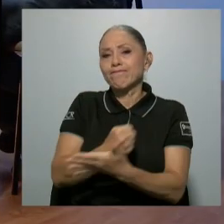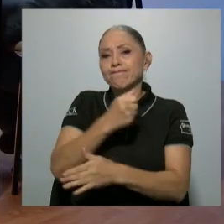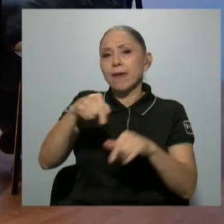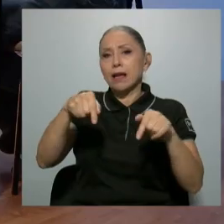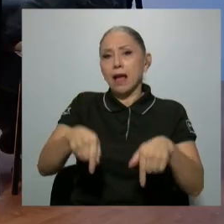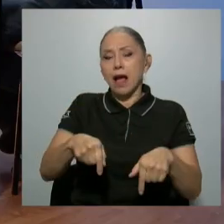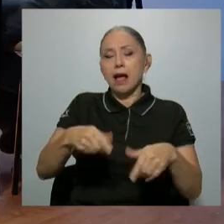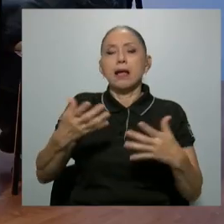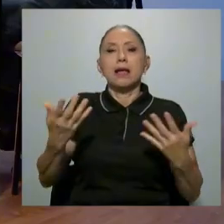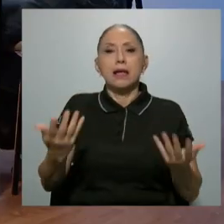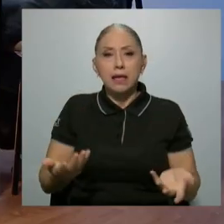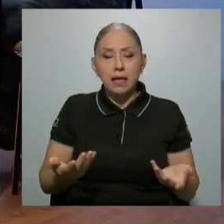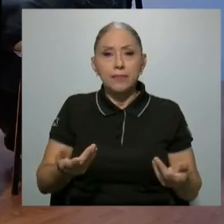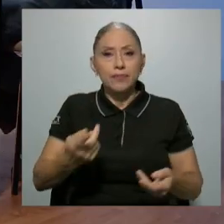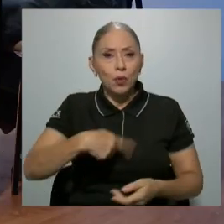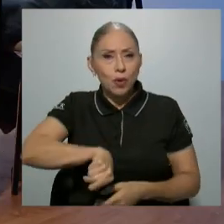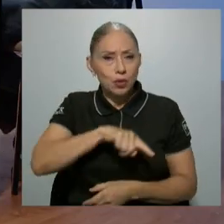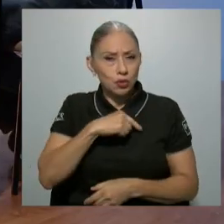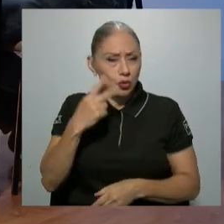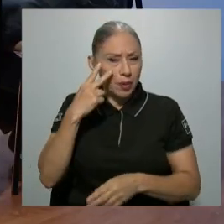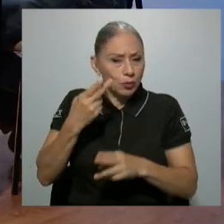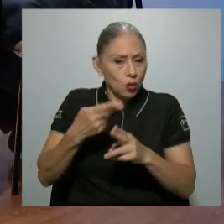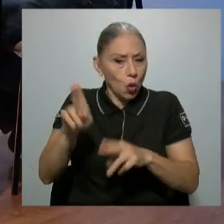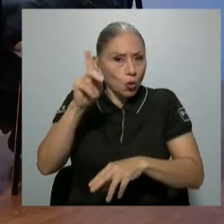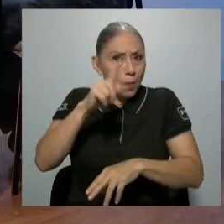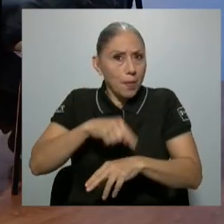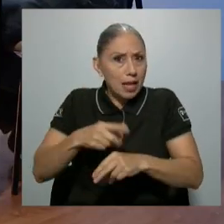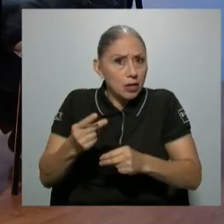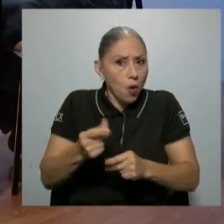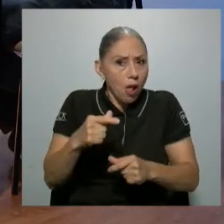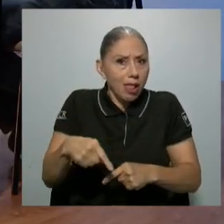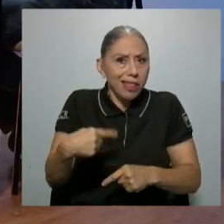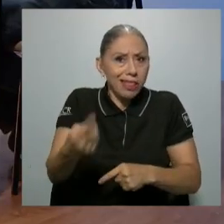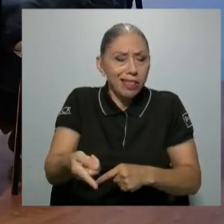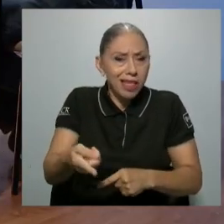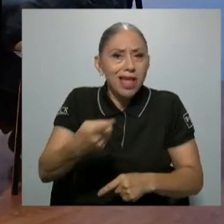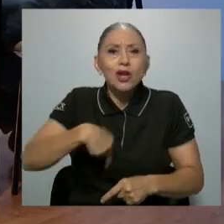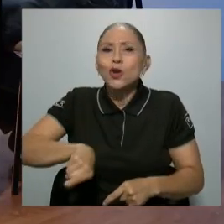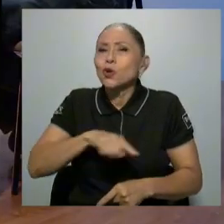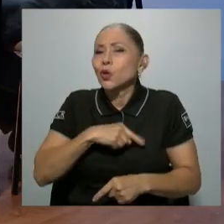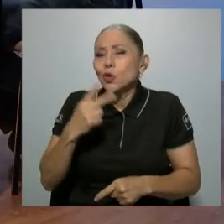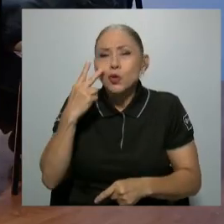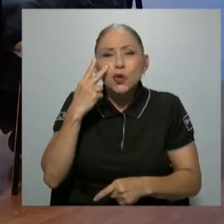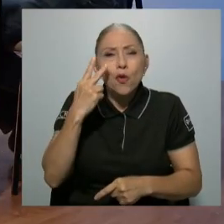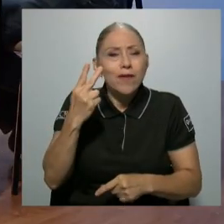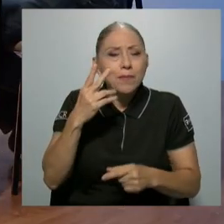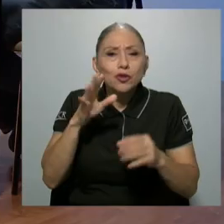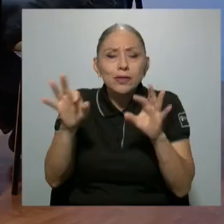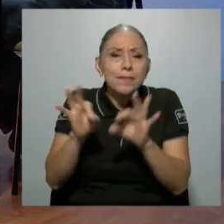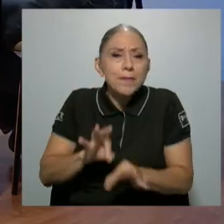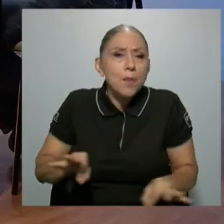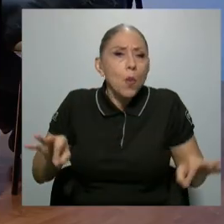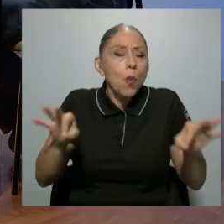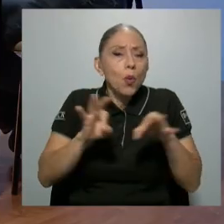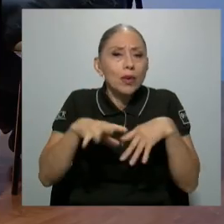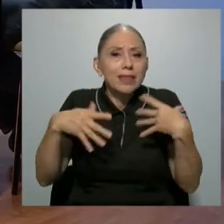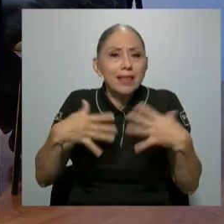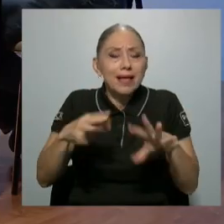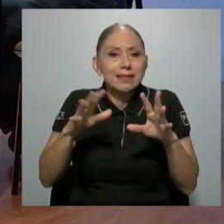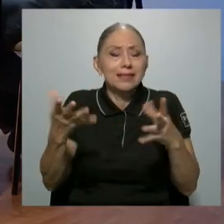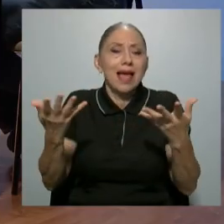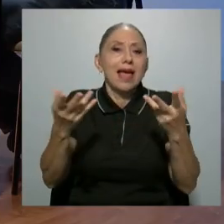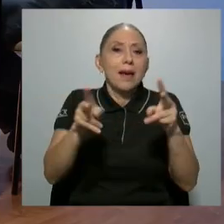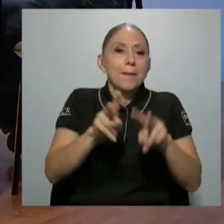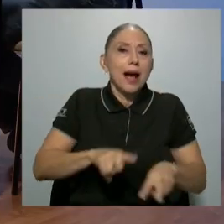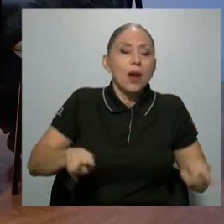es que cuando vemos el corto plazo, creo yo que tendemos a subestimar el peso y la importancia que tienen los valores y la